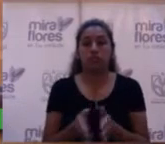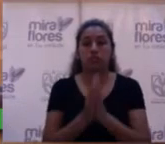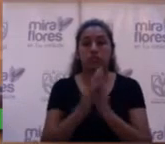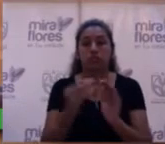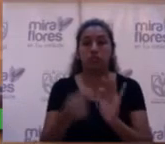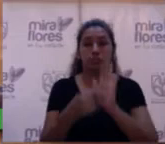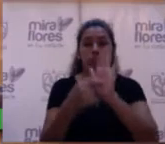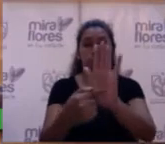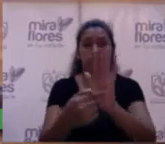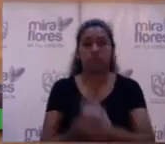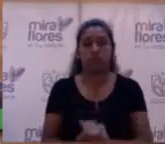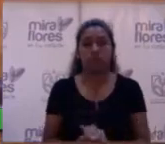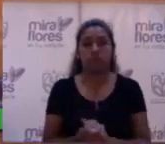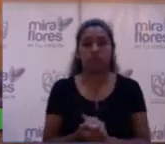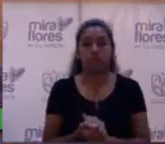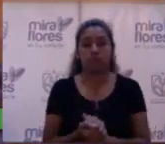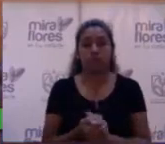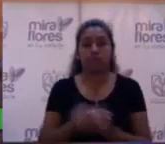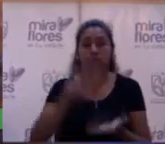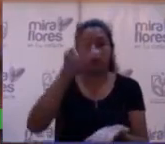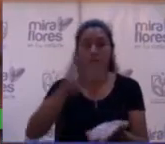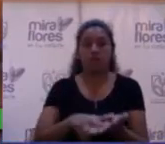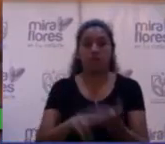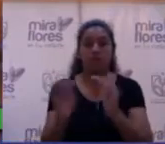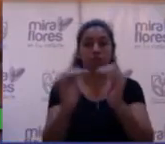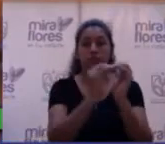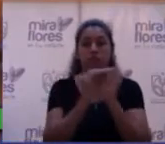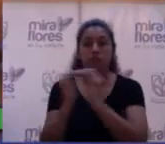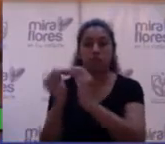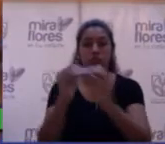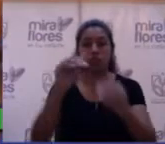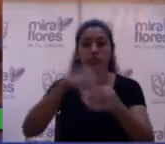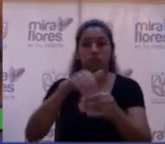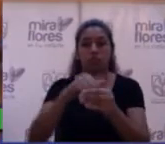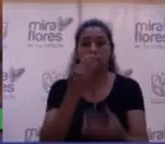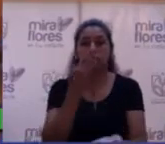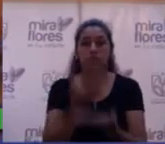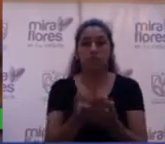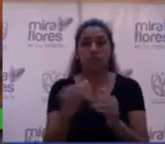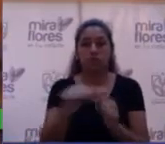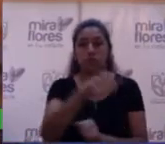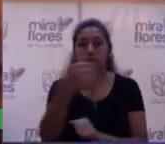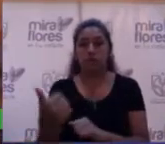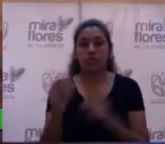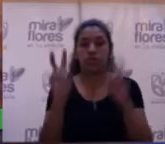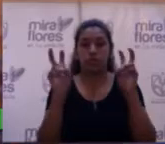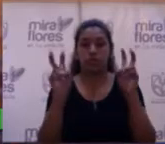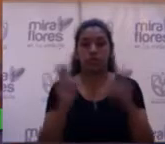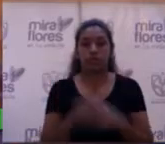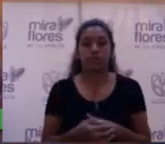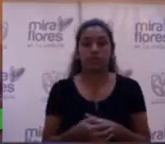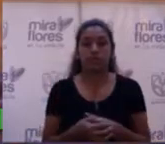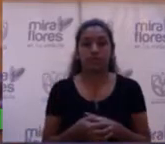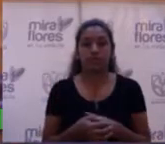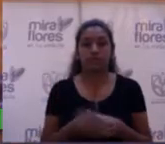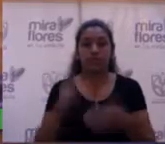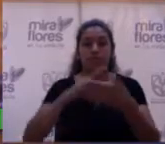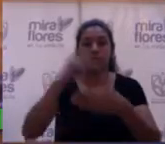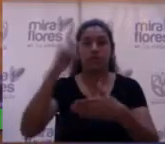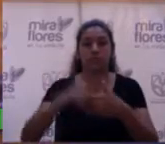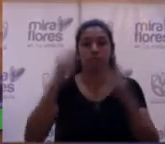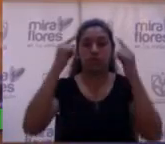señal de conformidad. Se aprueba también por unanimidad de votos. Muchas gracias. Vamos al siguiente punto. Proyecto